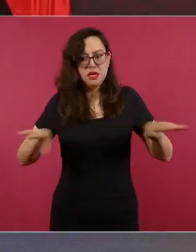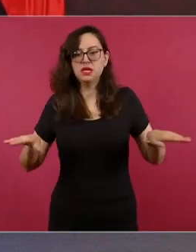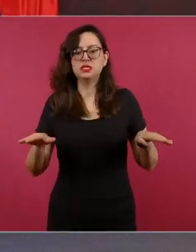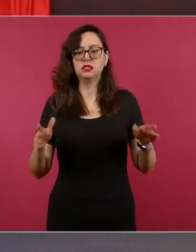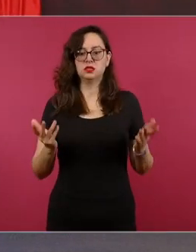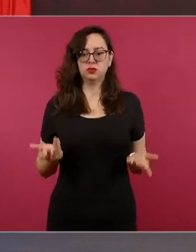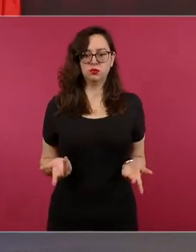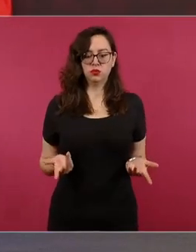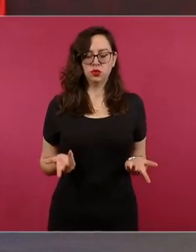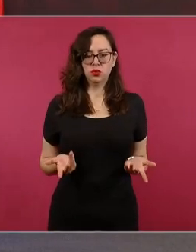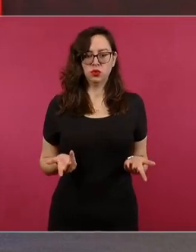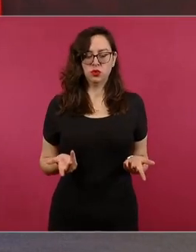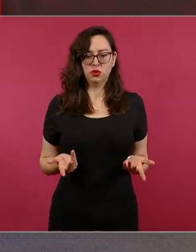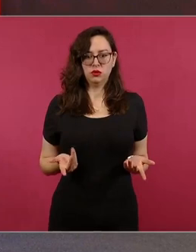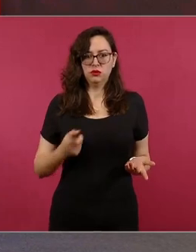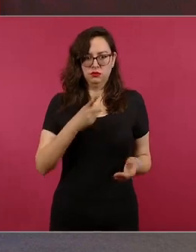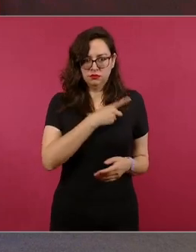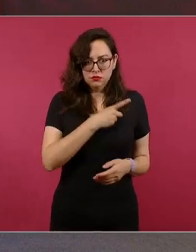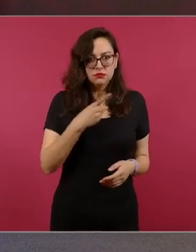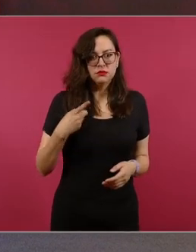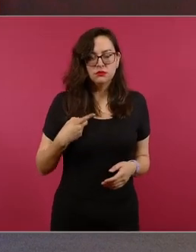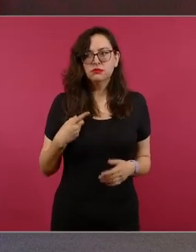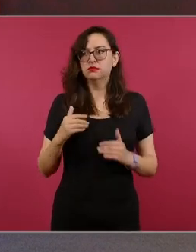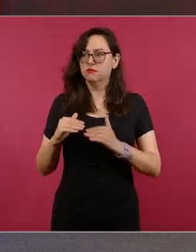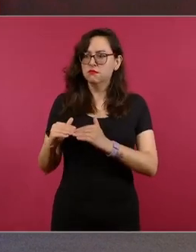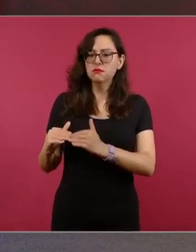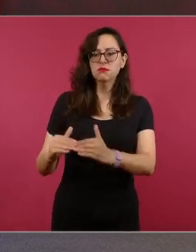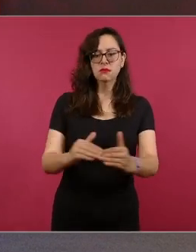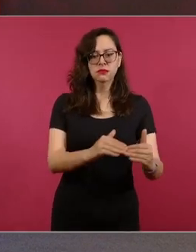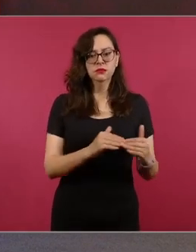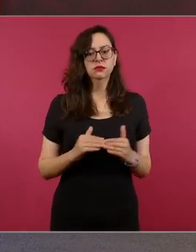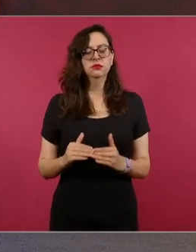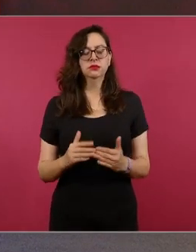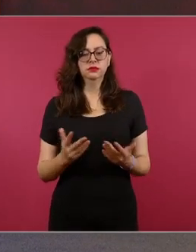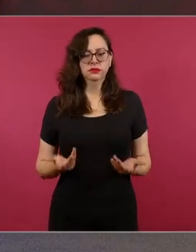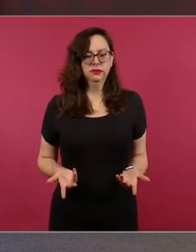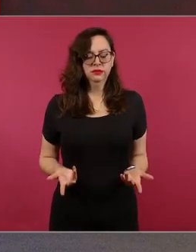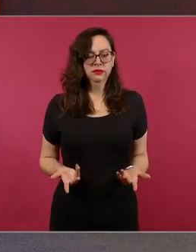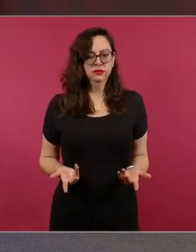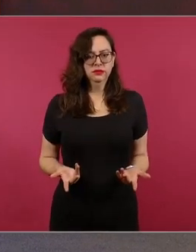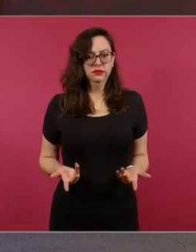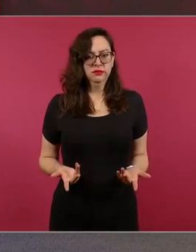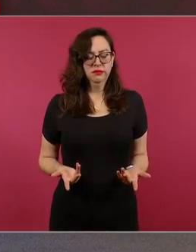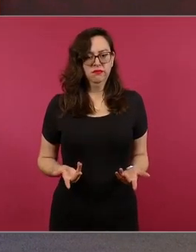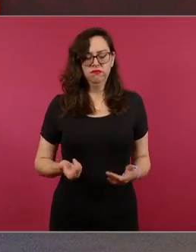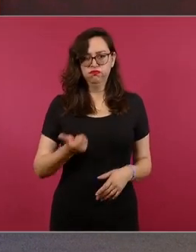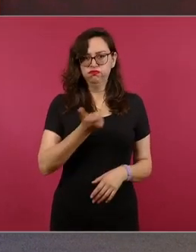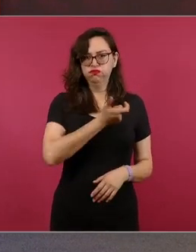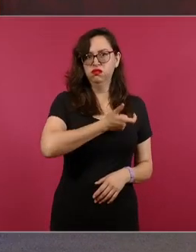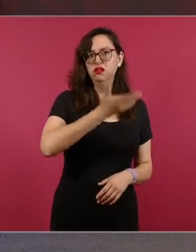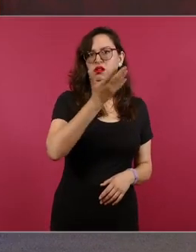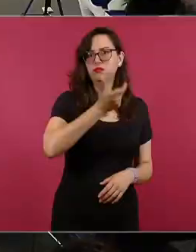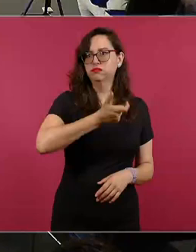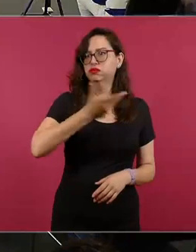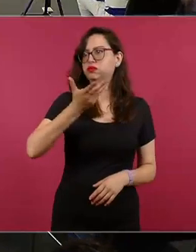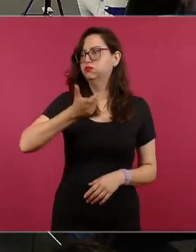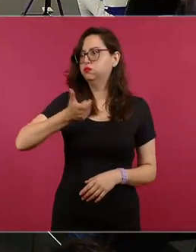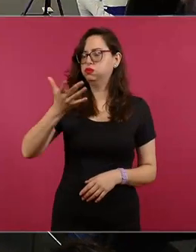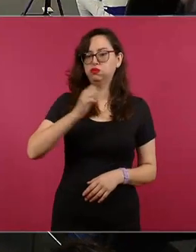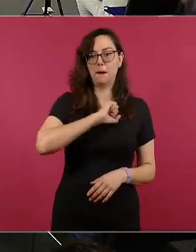Porque todo lo demás, incluido México, estaba por las nubes